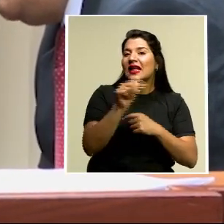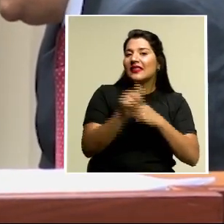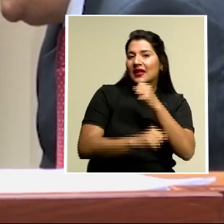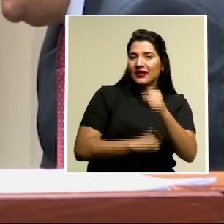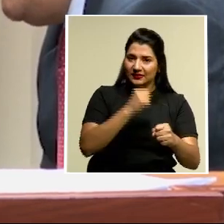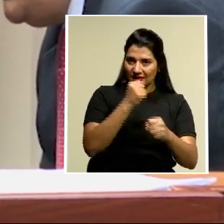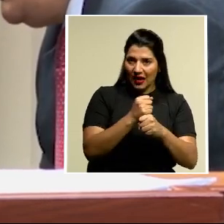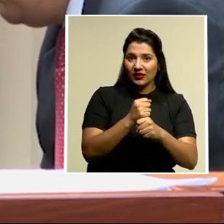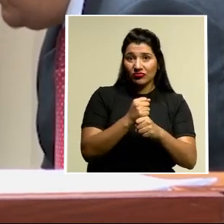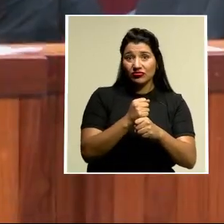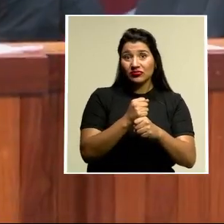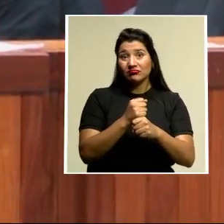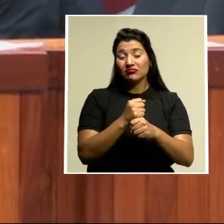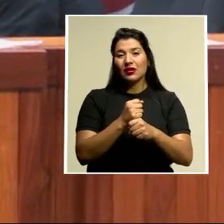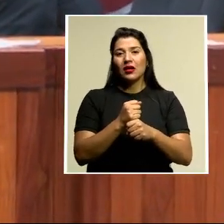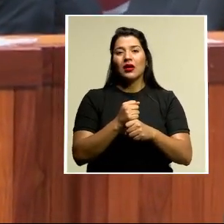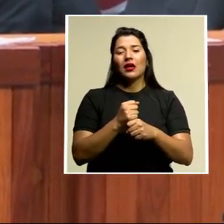adelante.